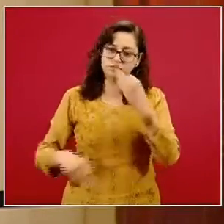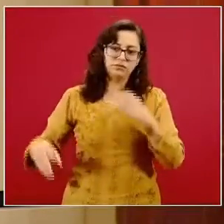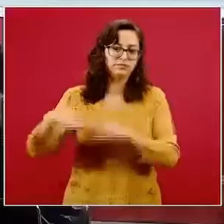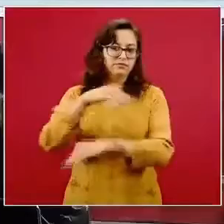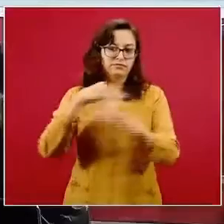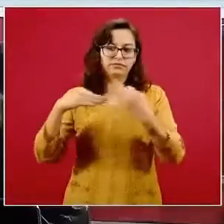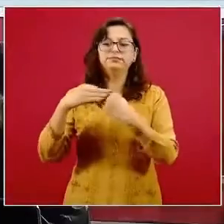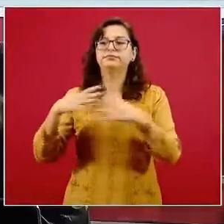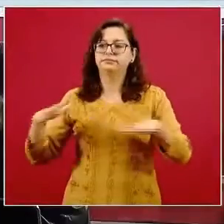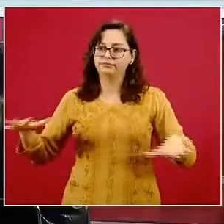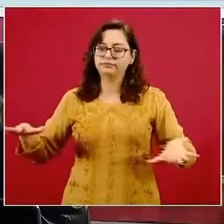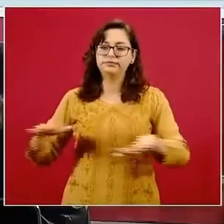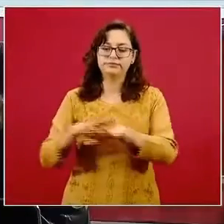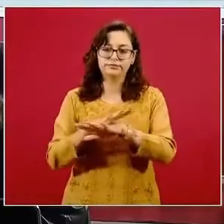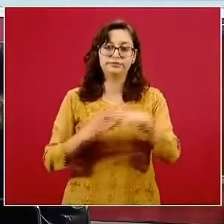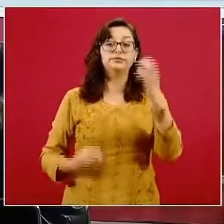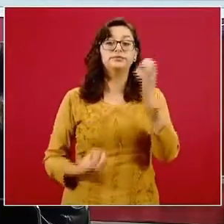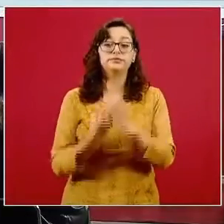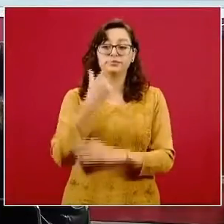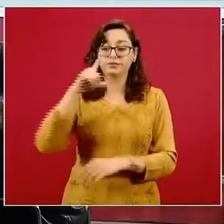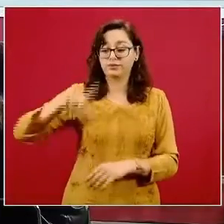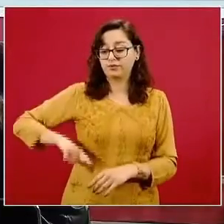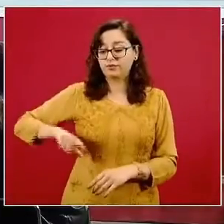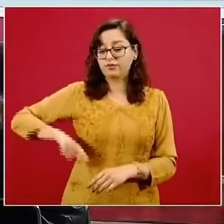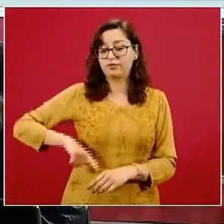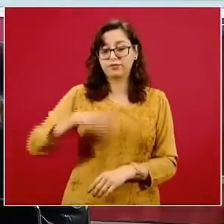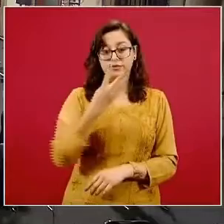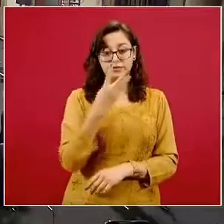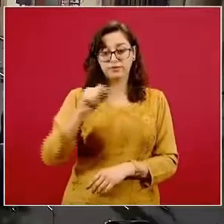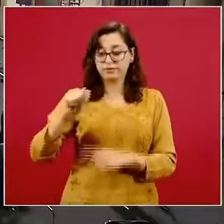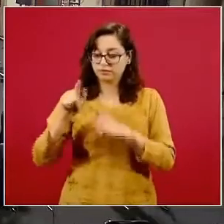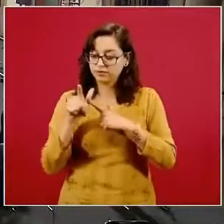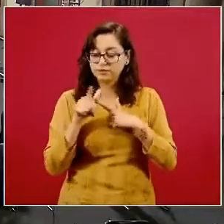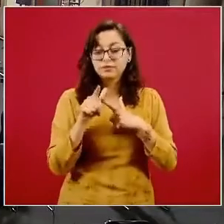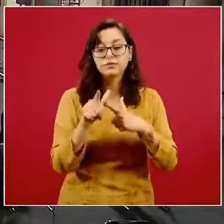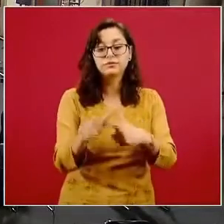nos guían en este gobierno, en esta 4ª transformación. La que sigue.